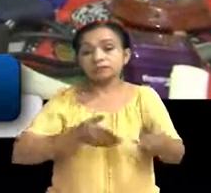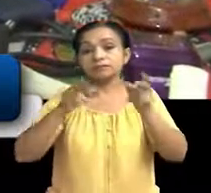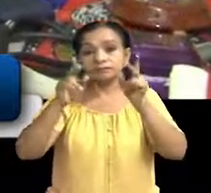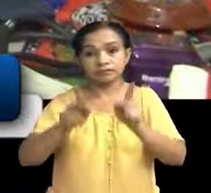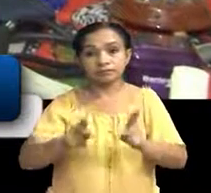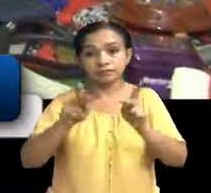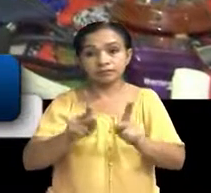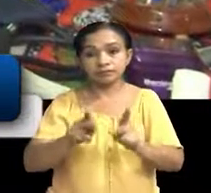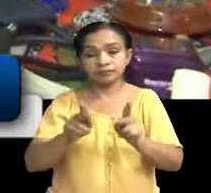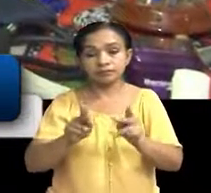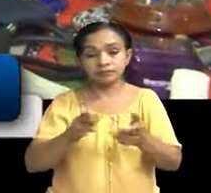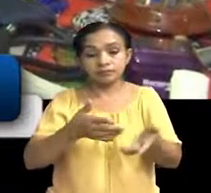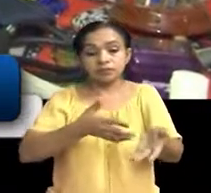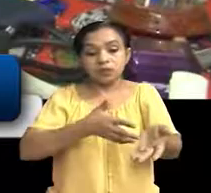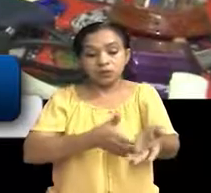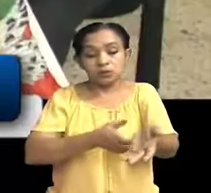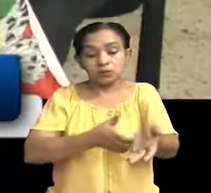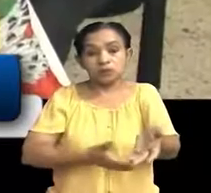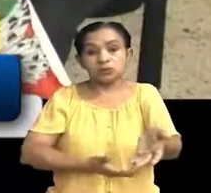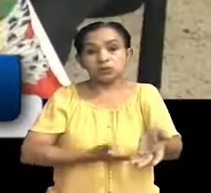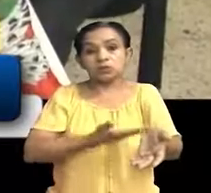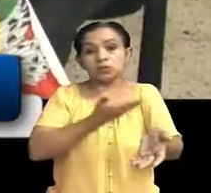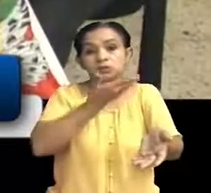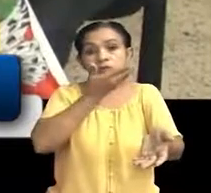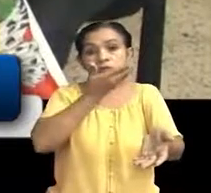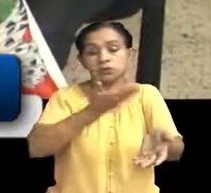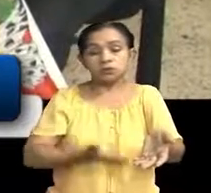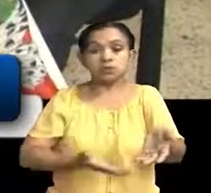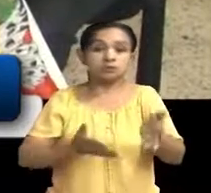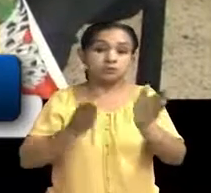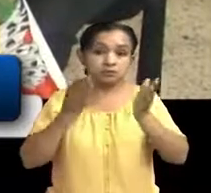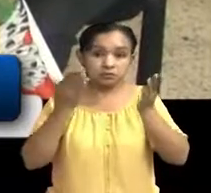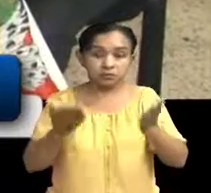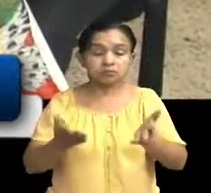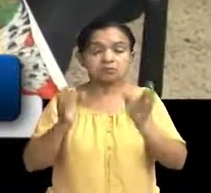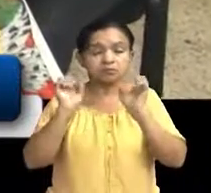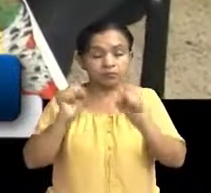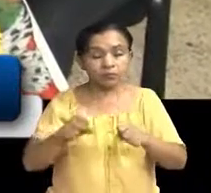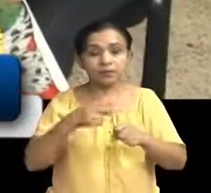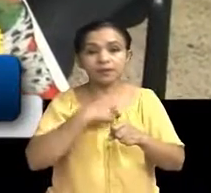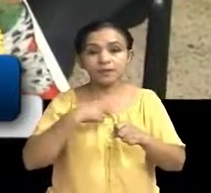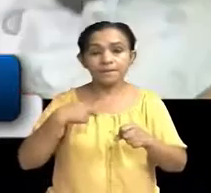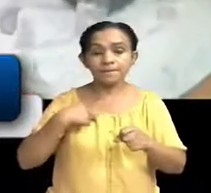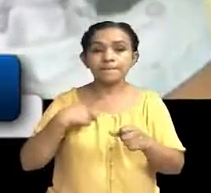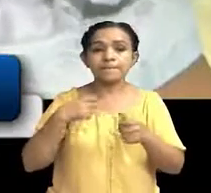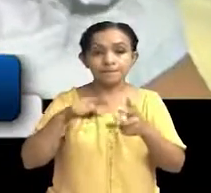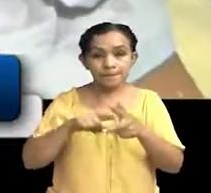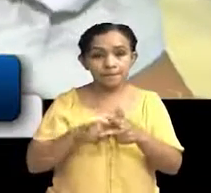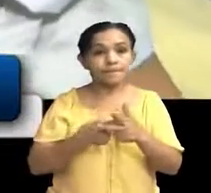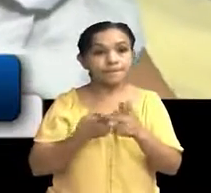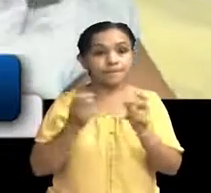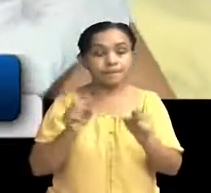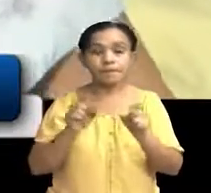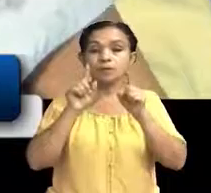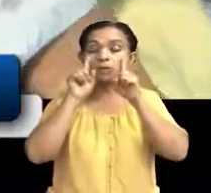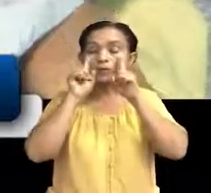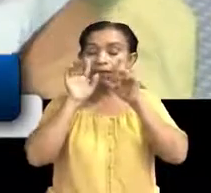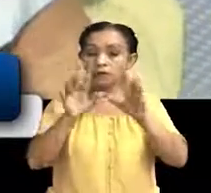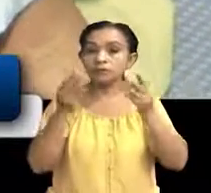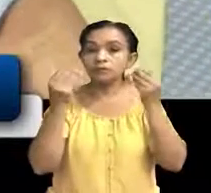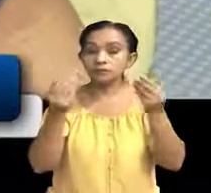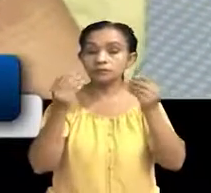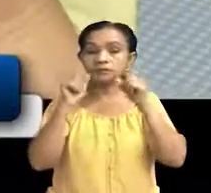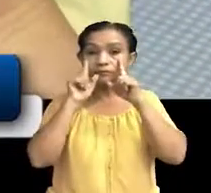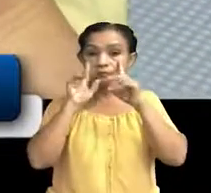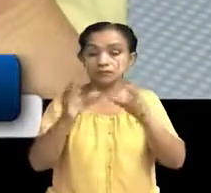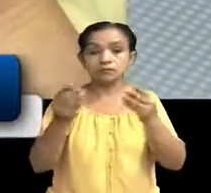Entonces, por el aumento de la presión, puede que se dé una parálisis facial como un derrame cerebral. Es un inicio, entonces hay que tener mucho cuidado. Así.